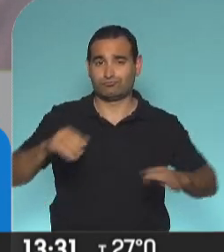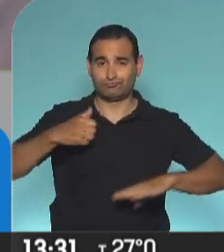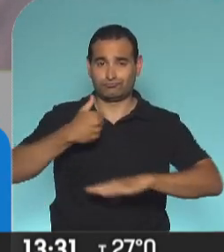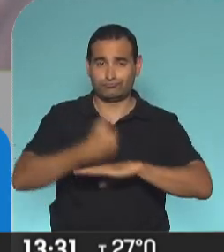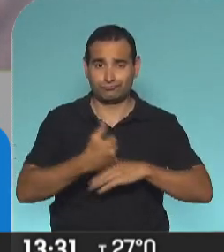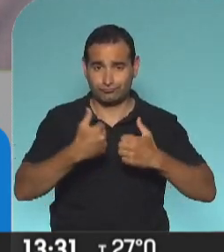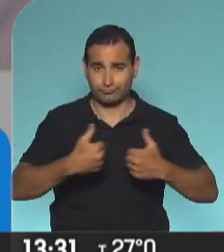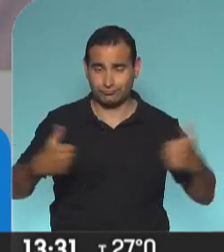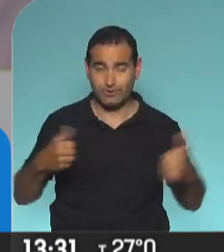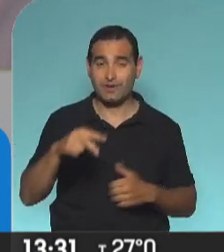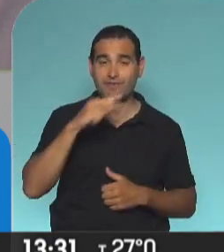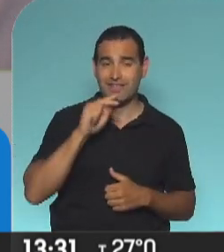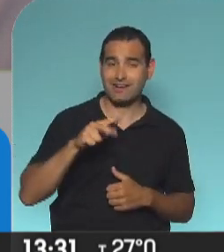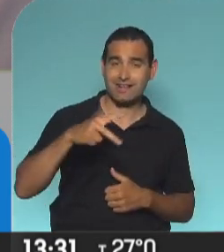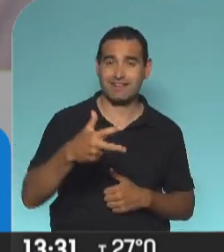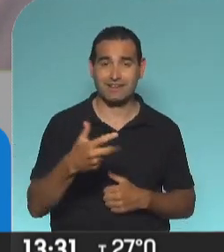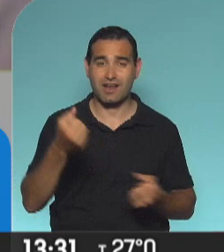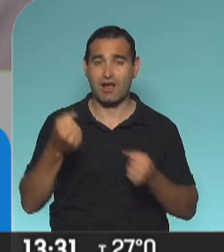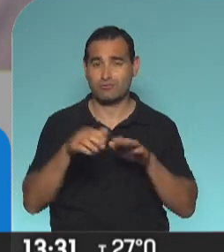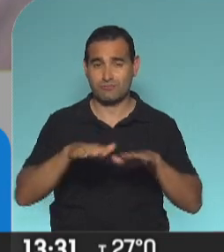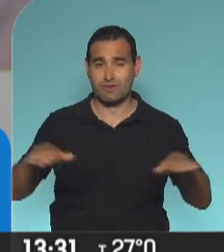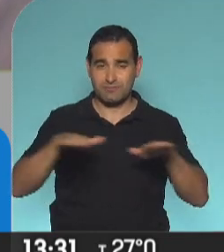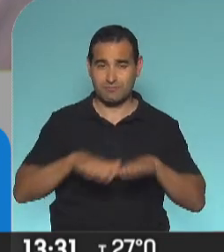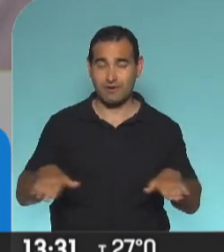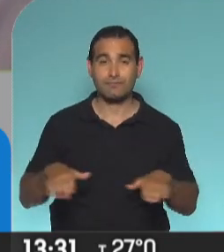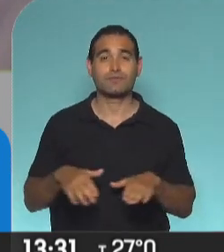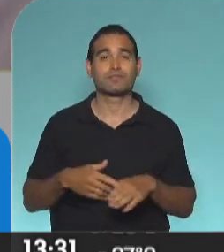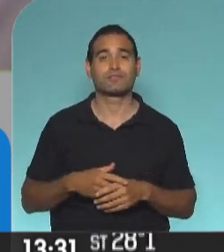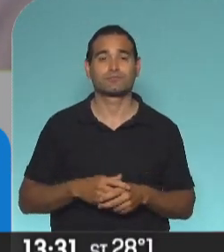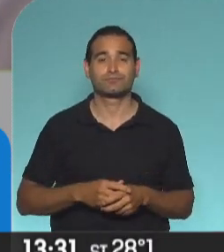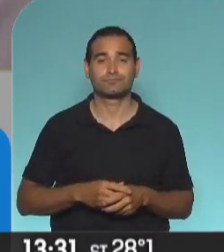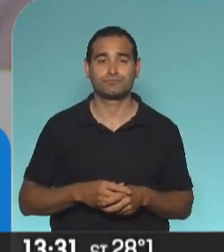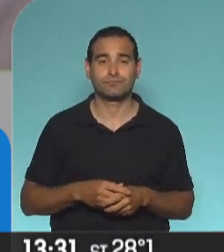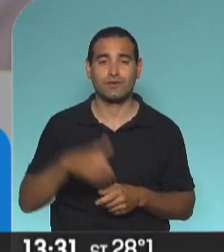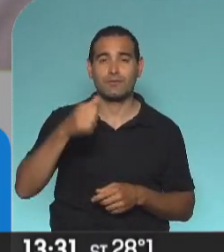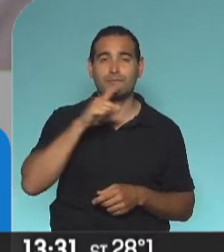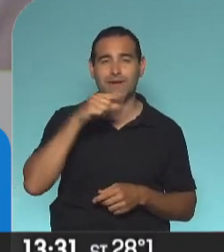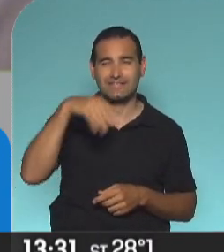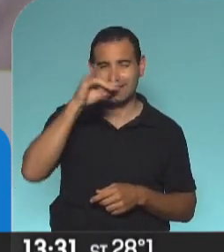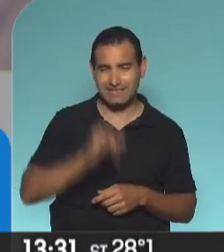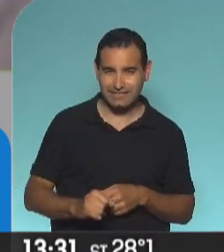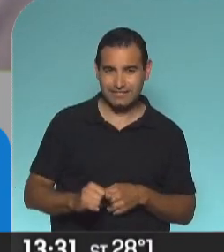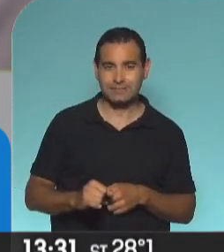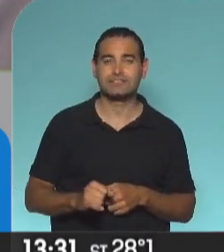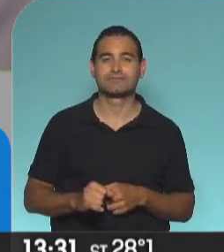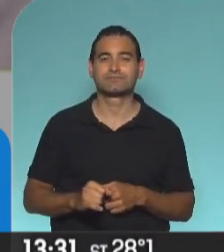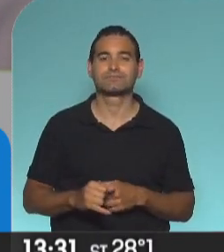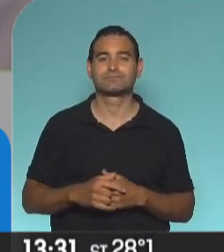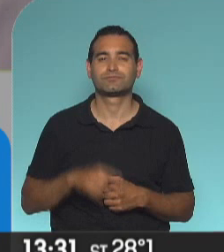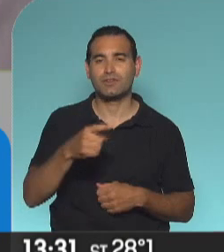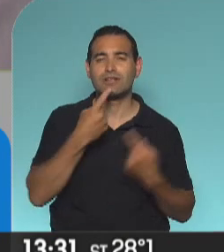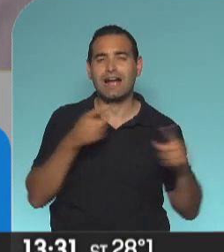el viernes 3, como un autoconcierto en el autocine Al Río de Martínez, donde van a estar recorriendo sus